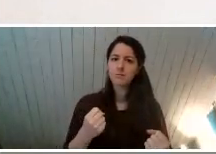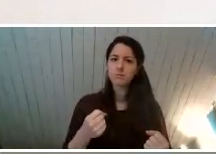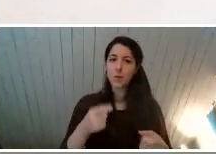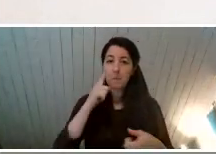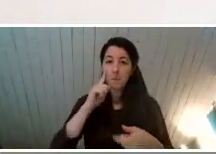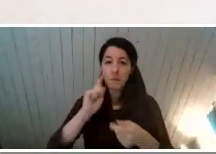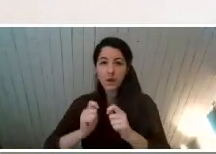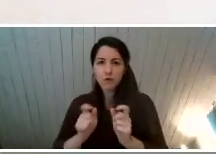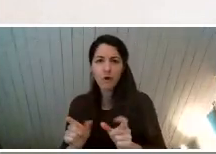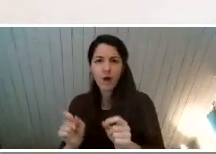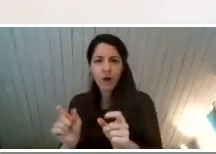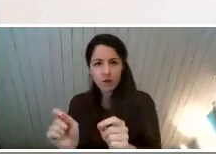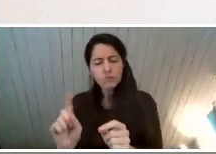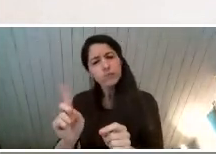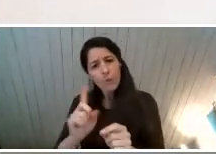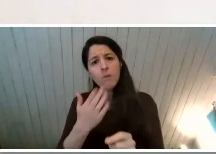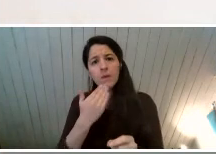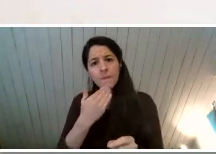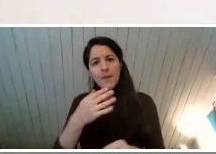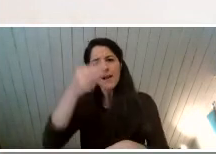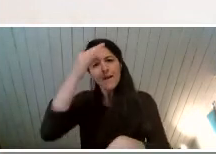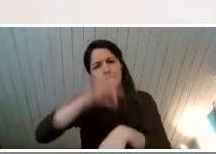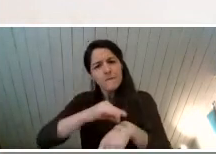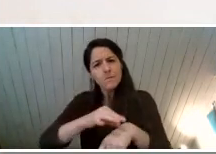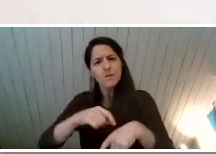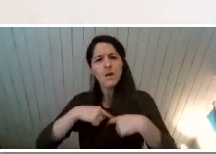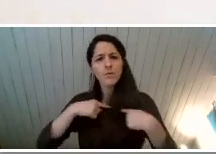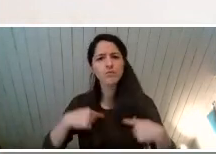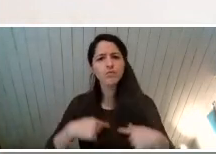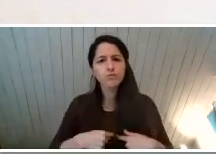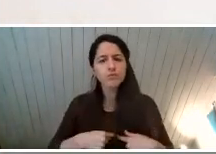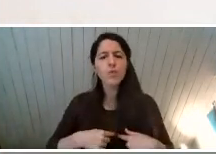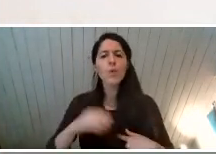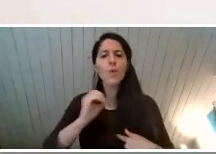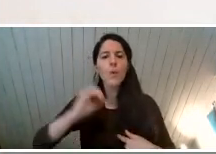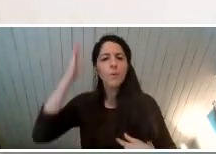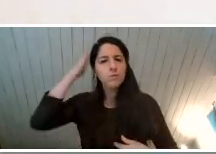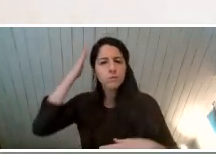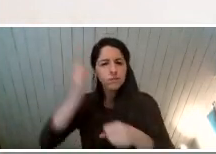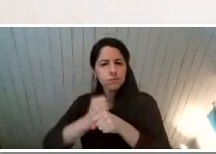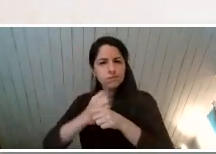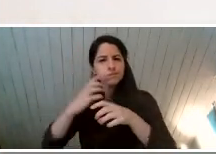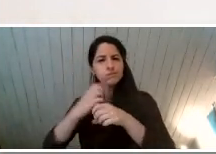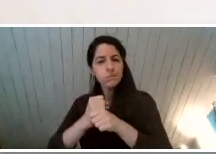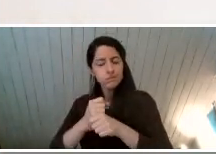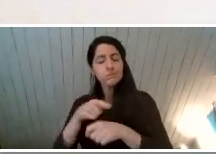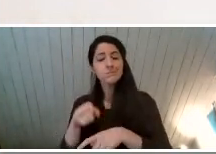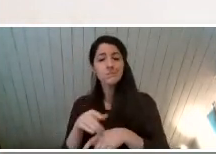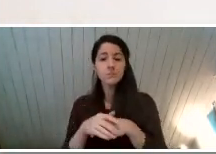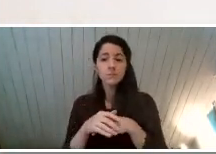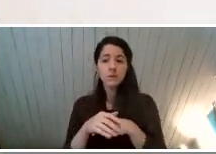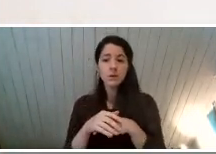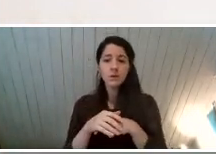enfermedad cardiovascular, que habíamos dicho hace un ratito que es la primera causa de muerte.